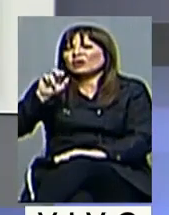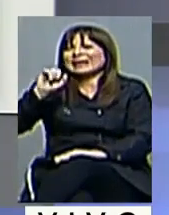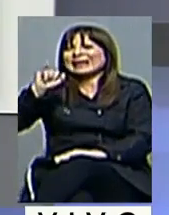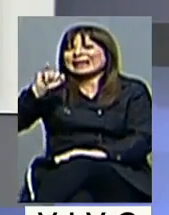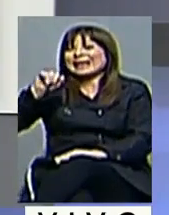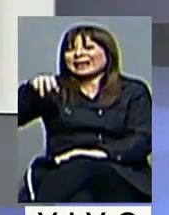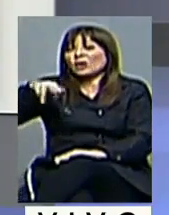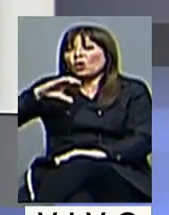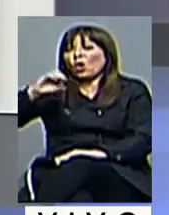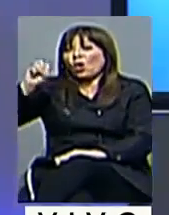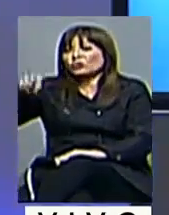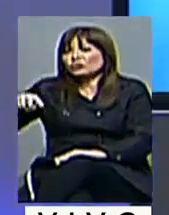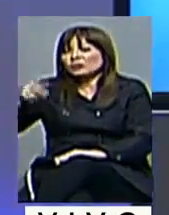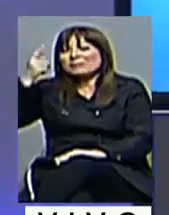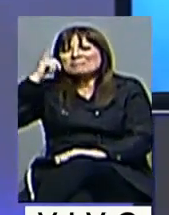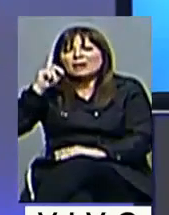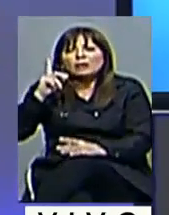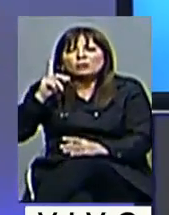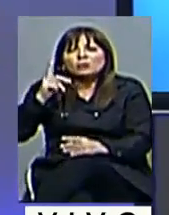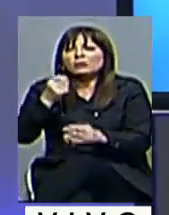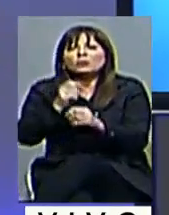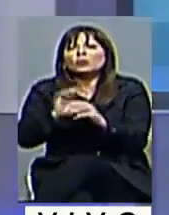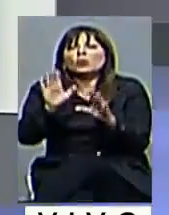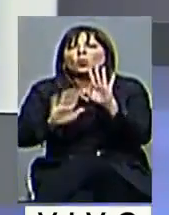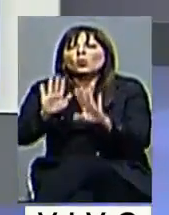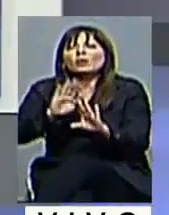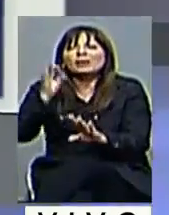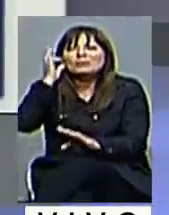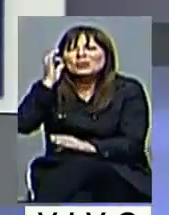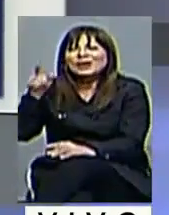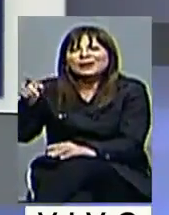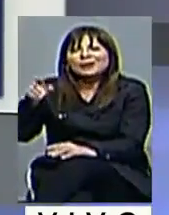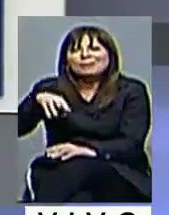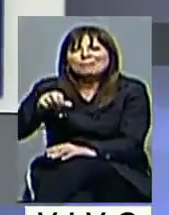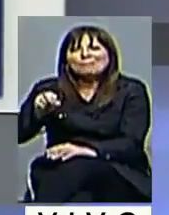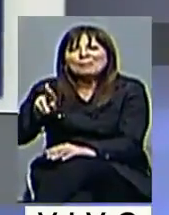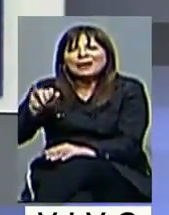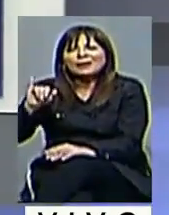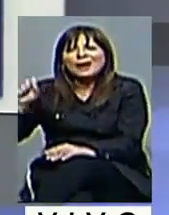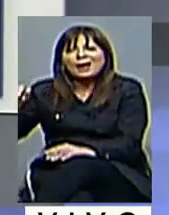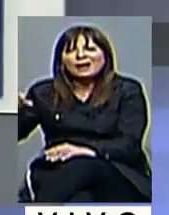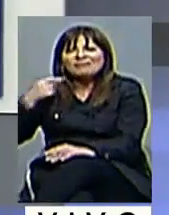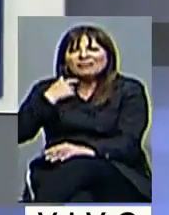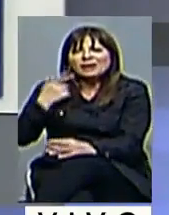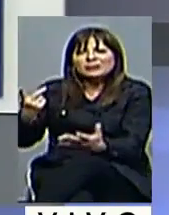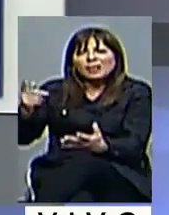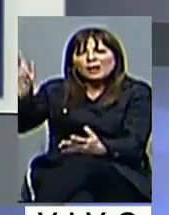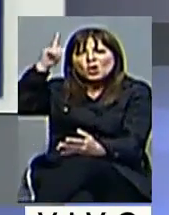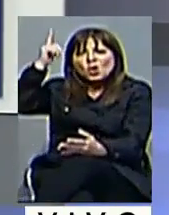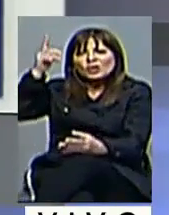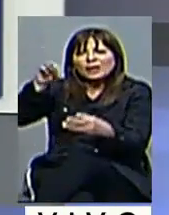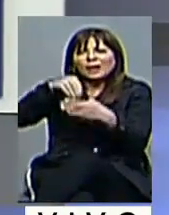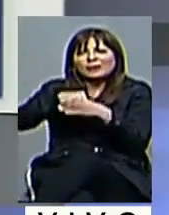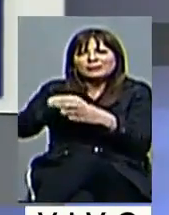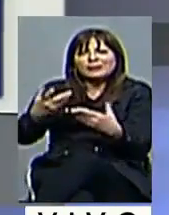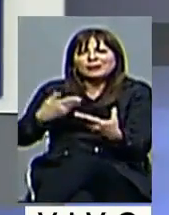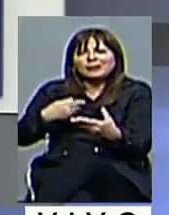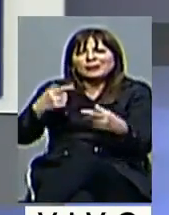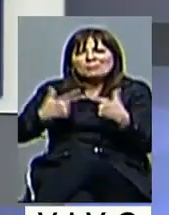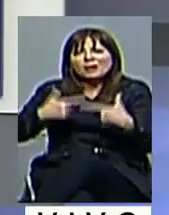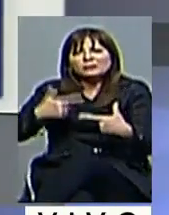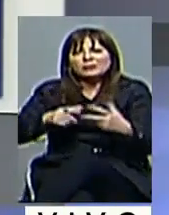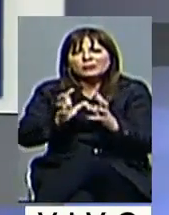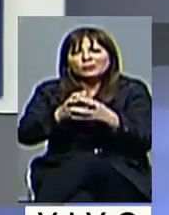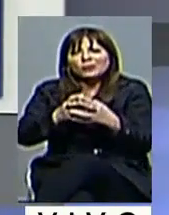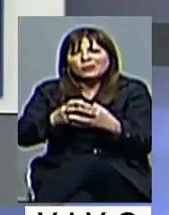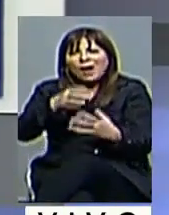fuera no logra proteger a Mariana Elwin, que de alguna manera está siendo afectada en las lógicas internas del partido. Me refiero a que se